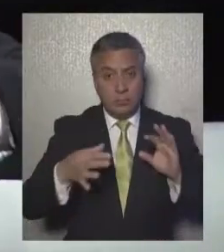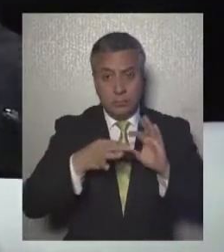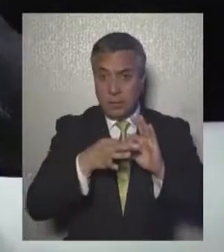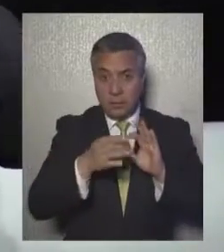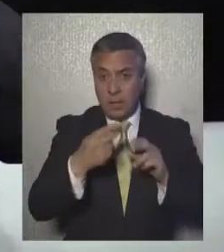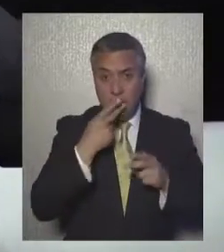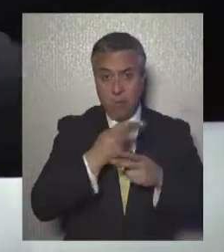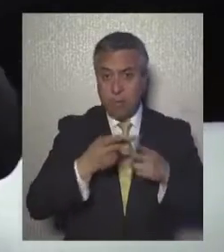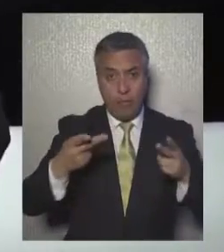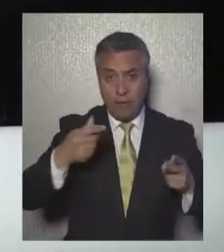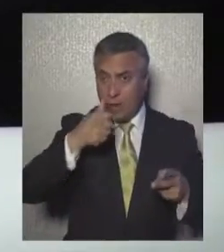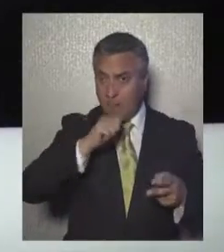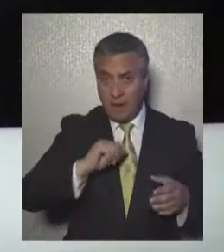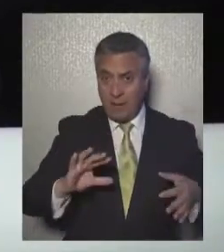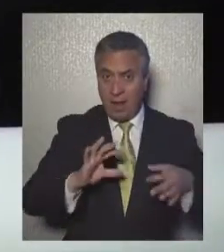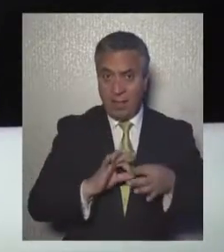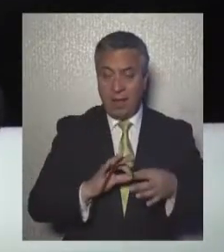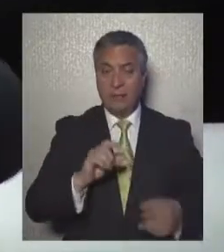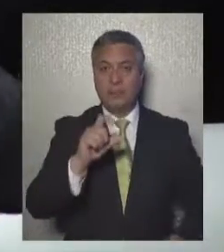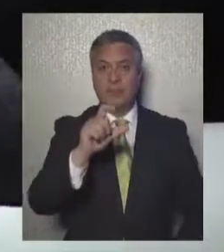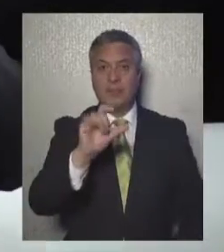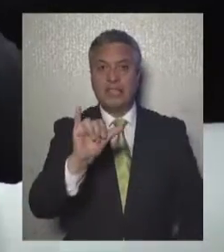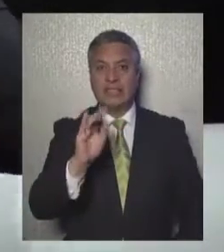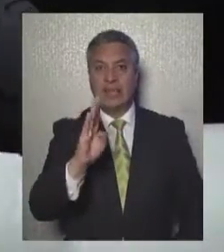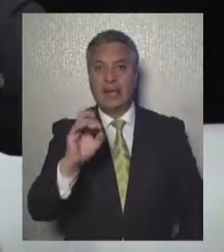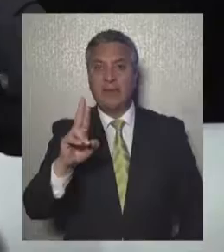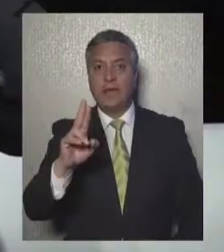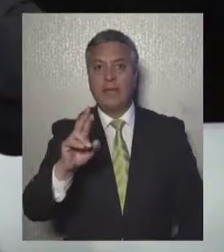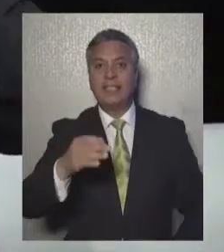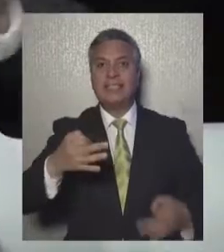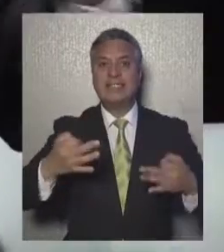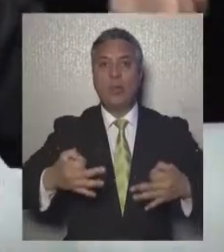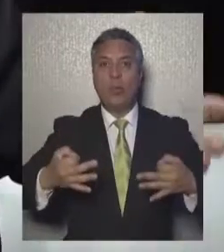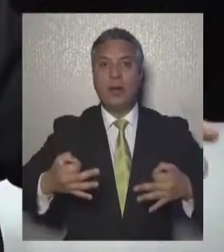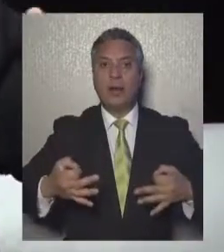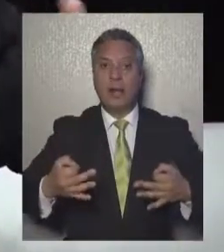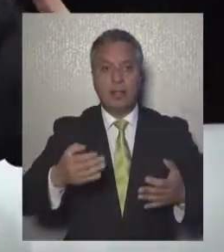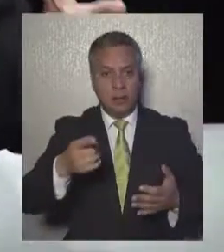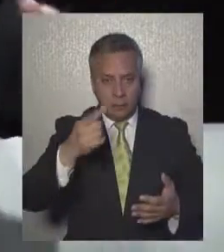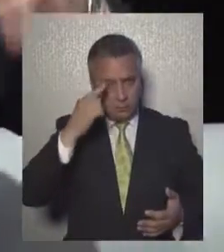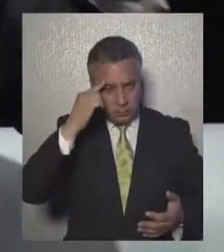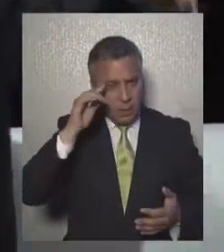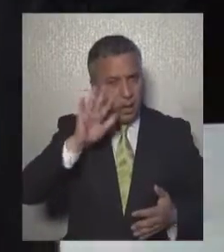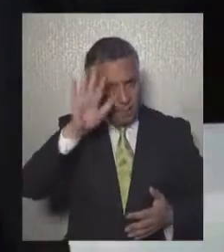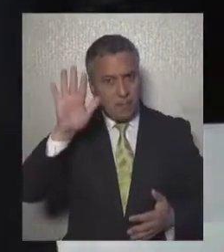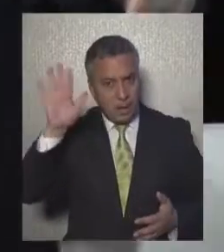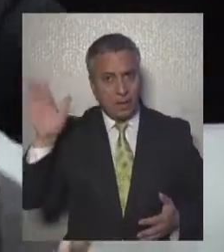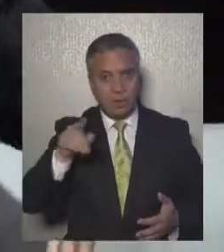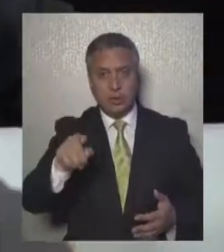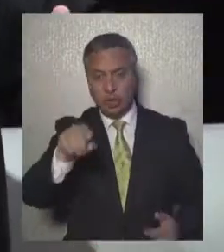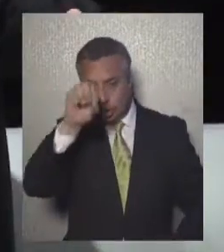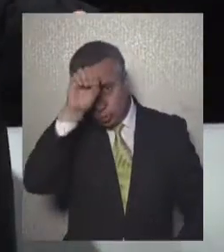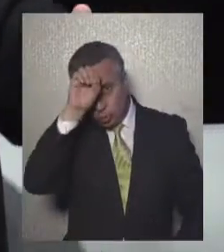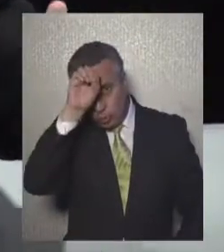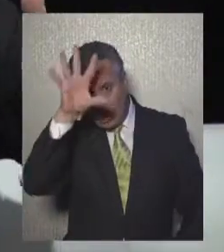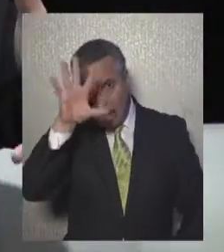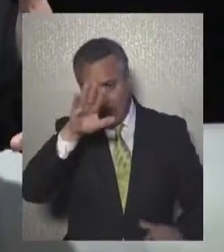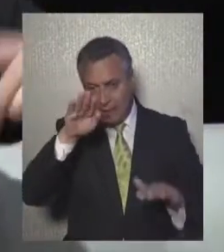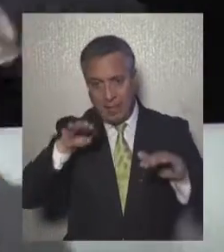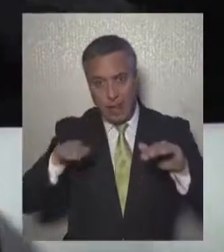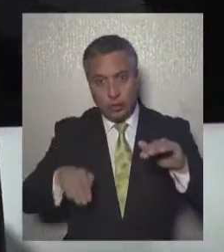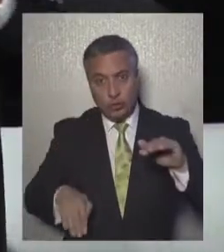público-privada. Ciberseguridad. ¿Cómo está Chile en ciberseguridad? ¿Se imaginan ustedes tener a Chuquicamata